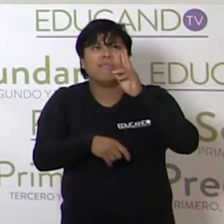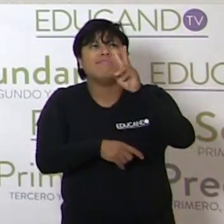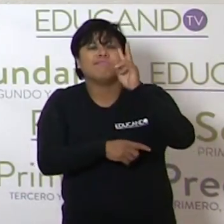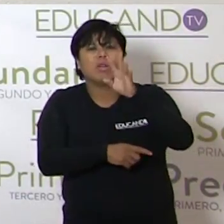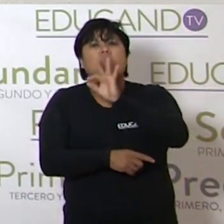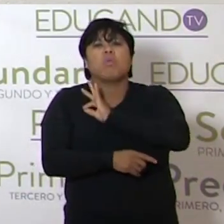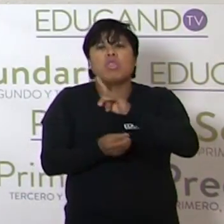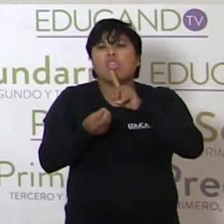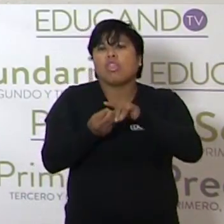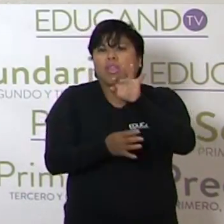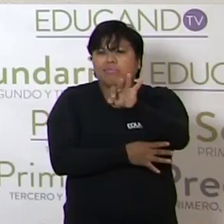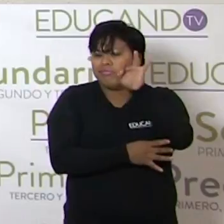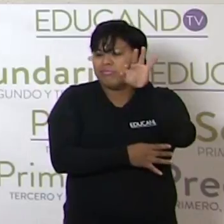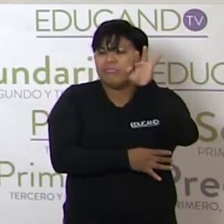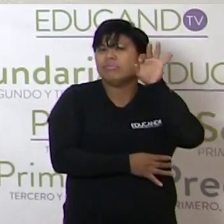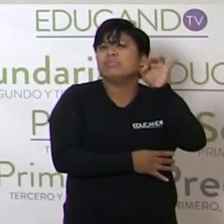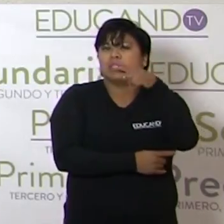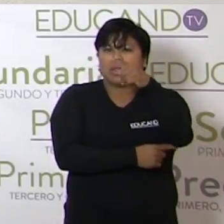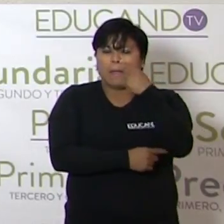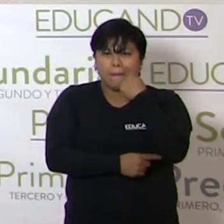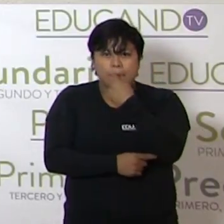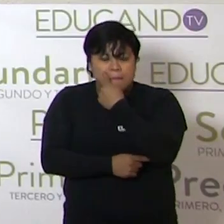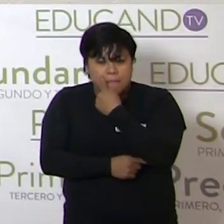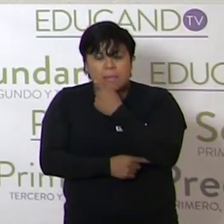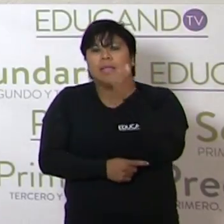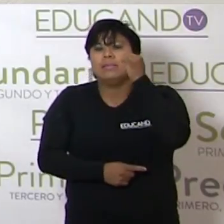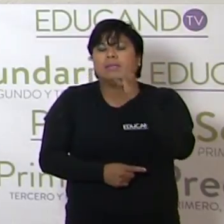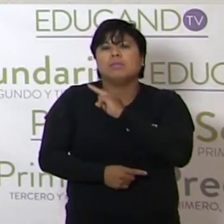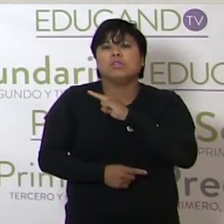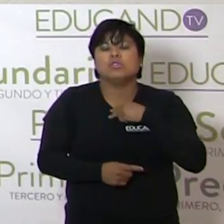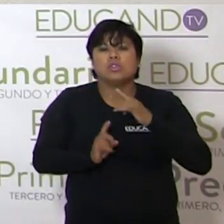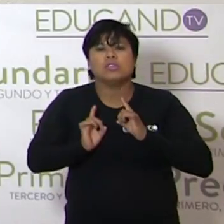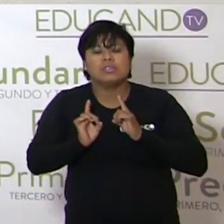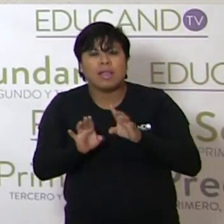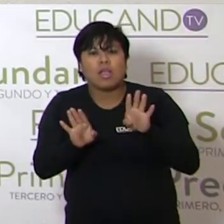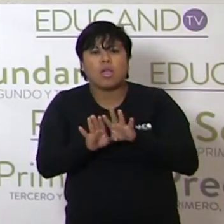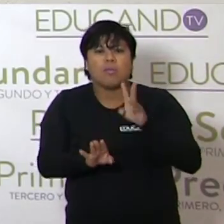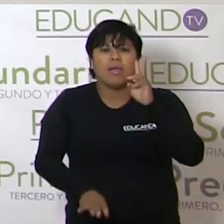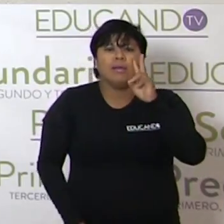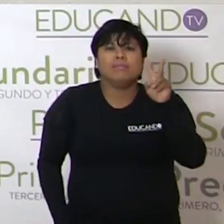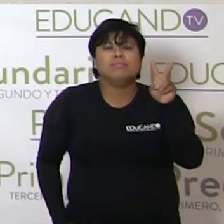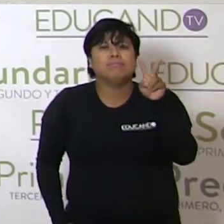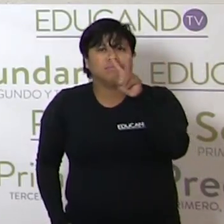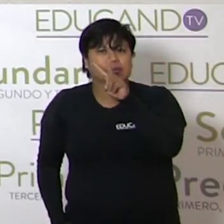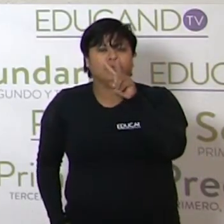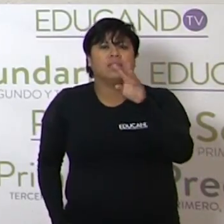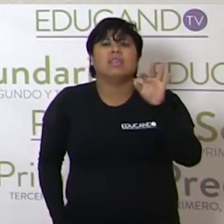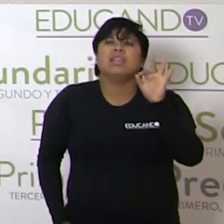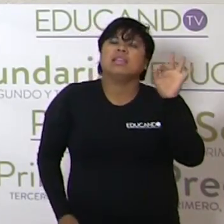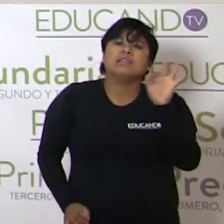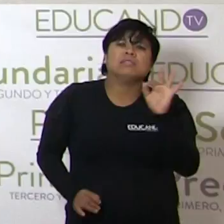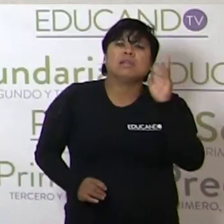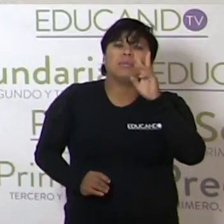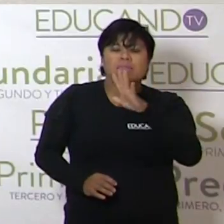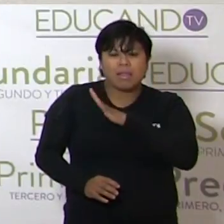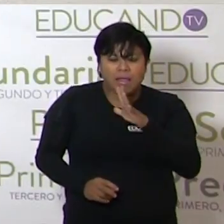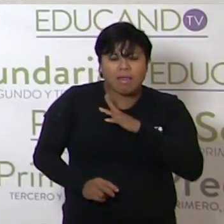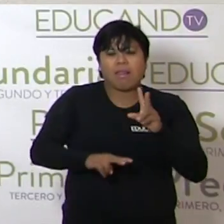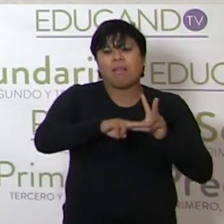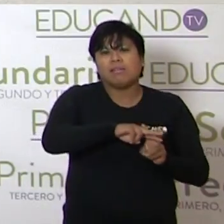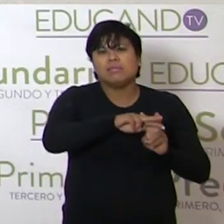seleccionar hoteles. Y siempre le damos alguna ponderación, algún puntaje. En este caso viene igual las